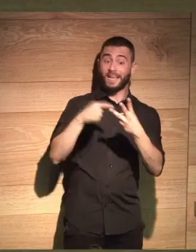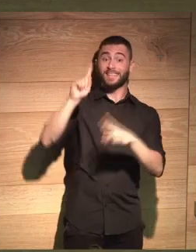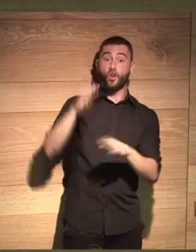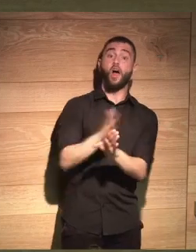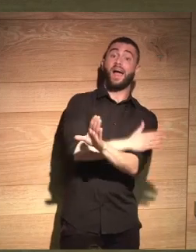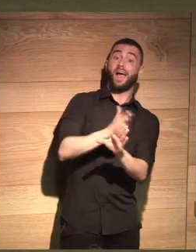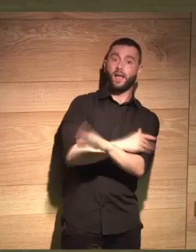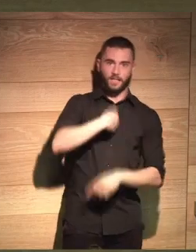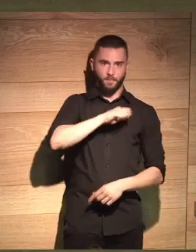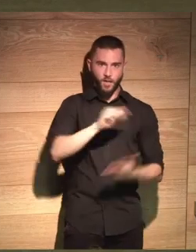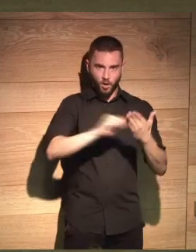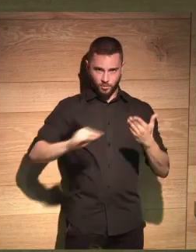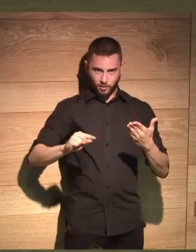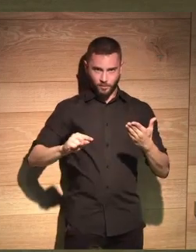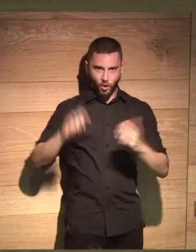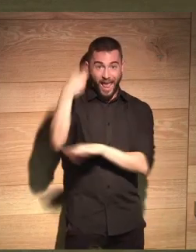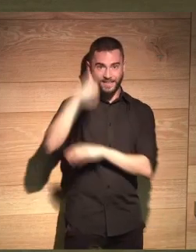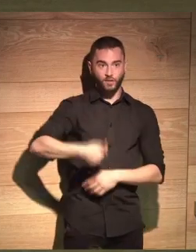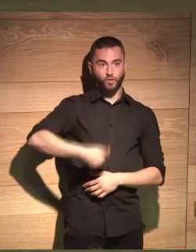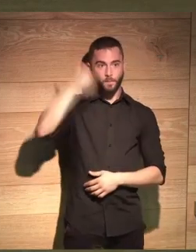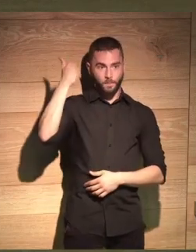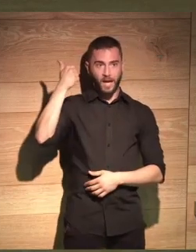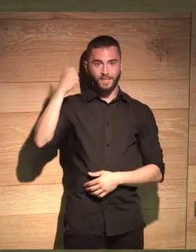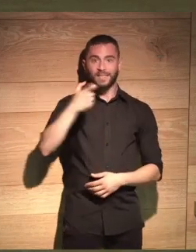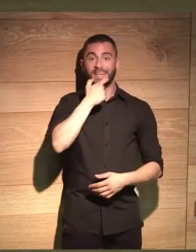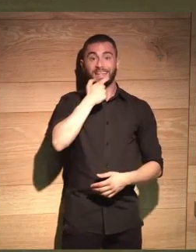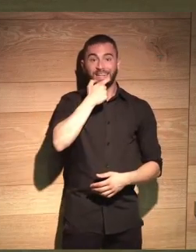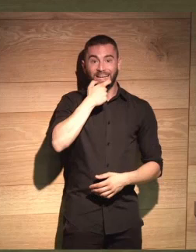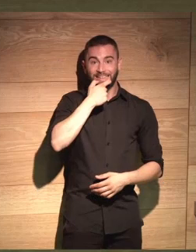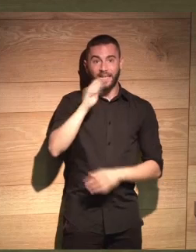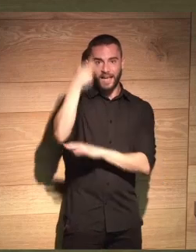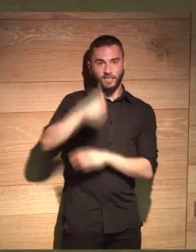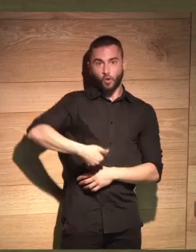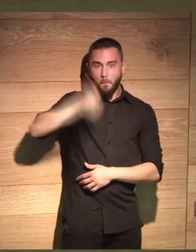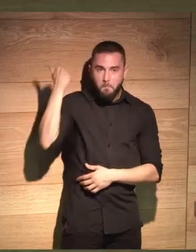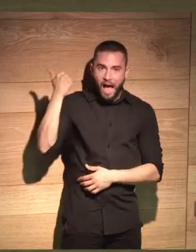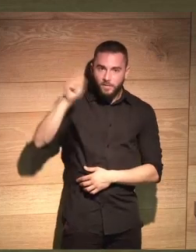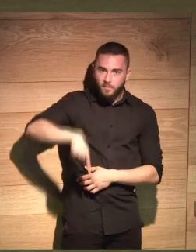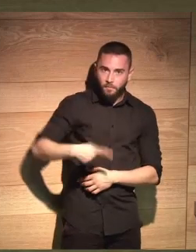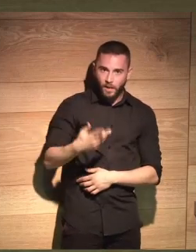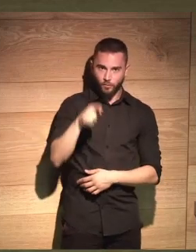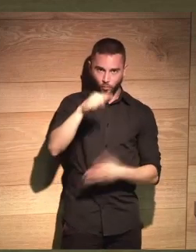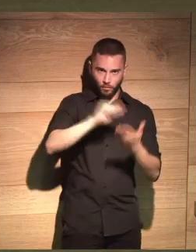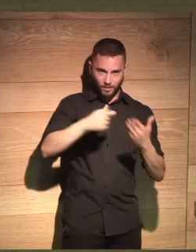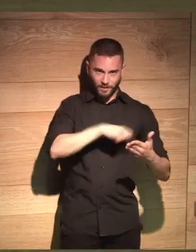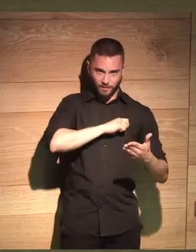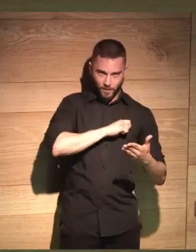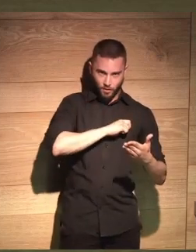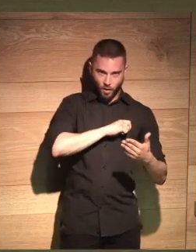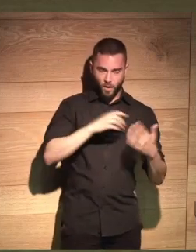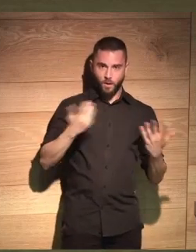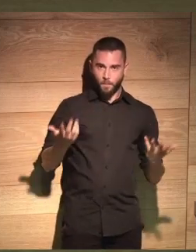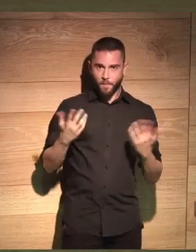español, tuvieron más éxito en el mundo angloparlante, o al menos recibieron mayores